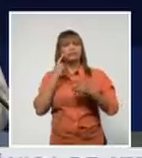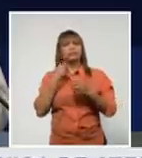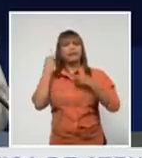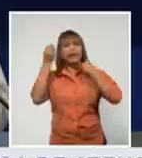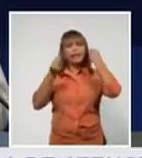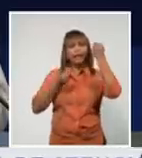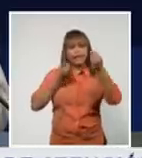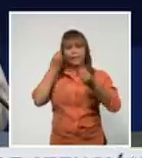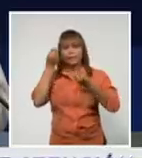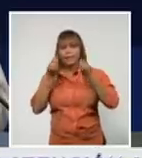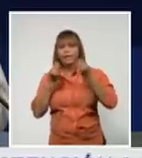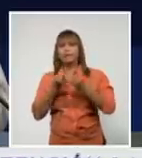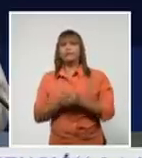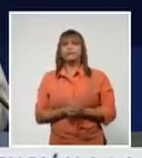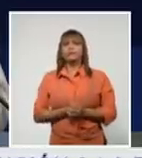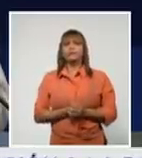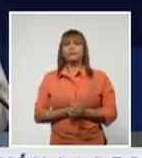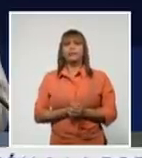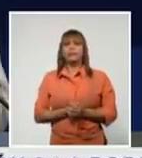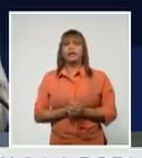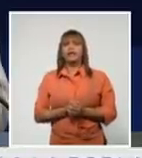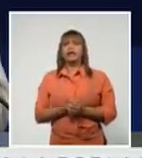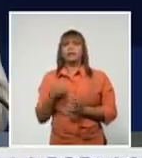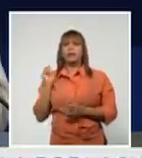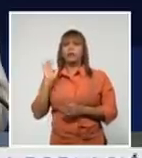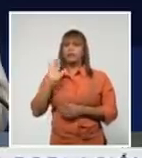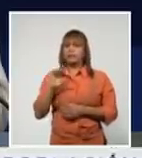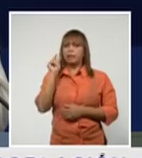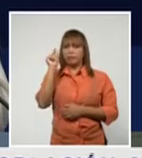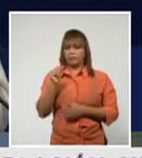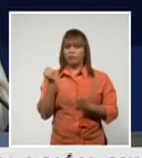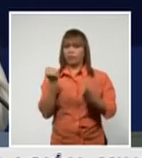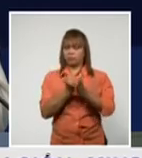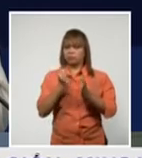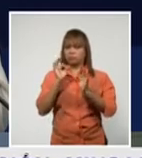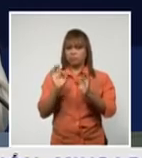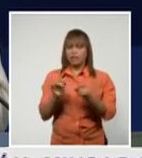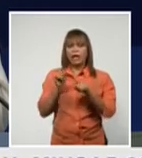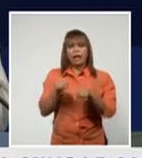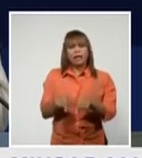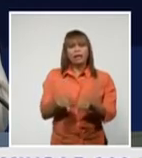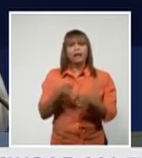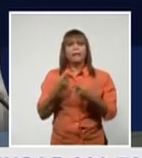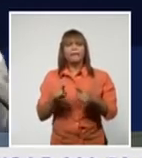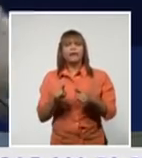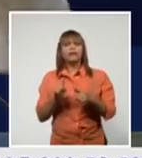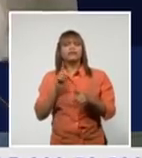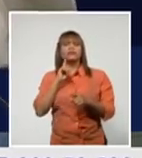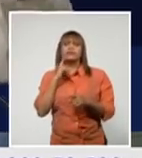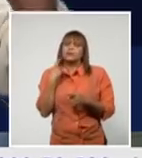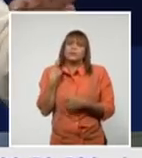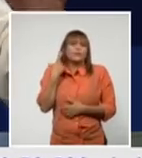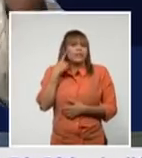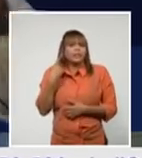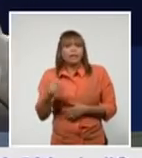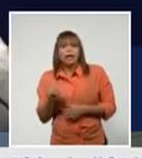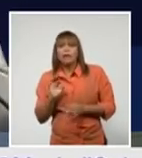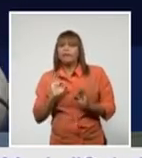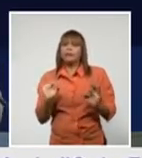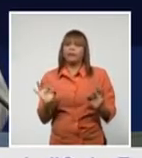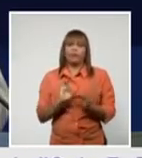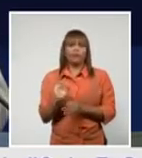a traer los actualizados aquí, pero que esos pronósticos no es que sea